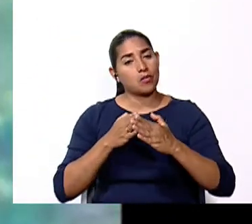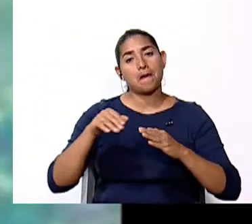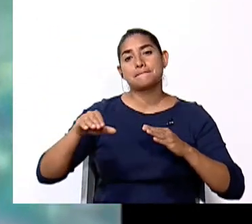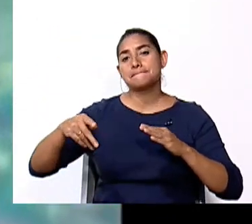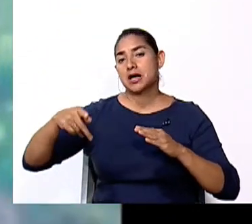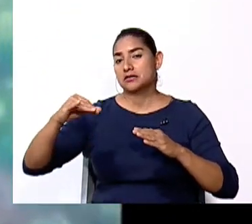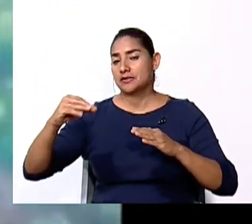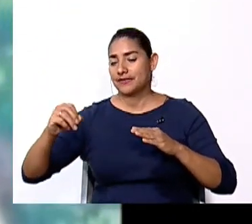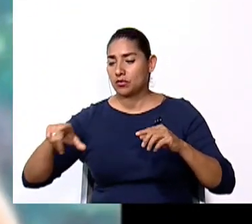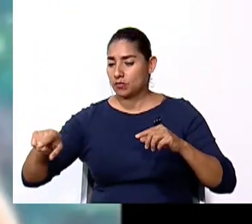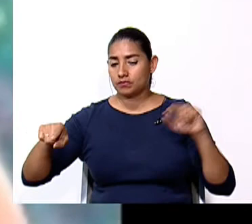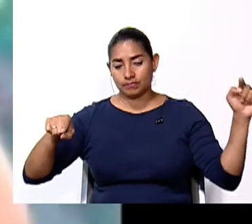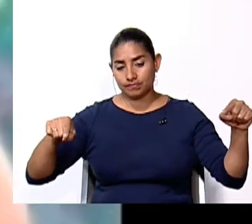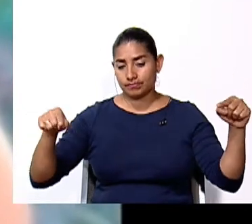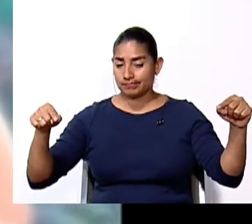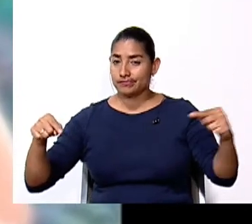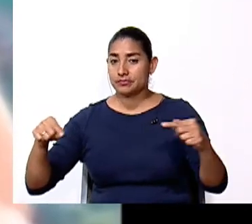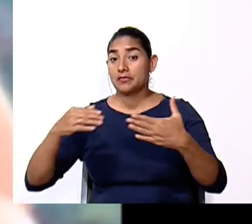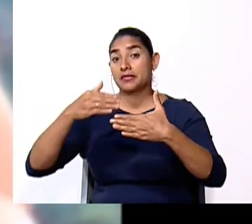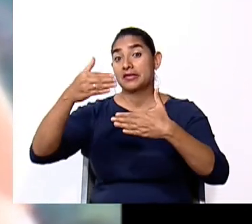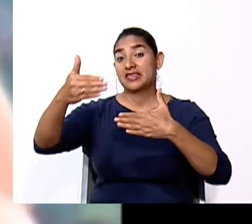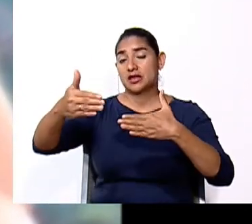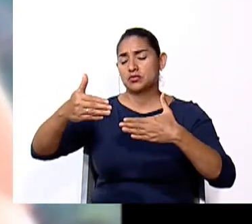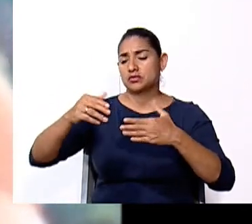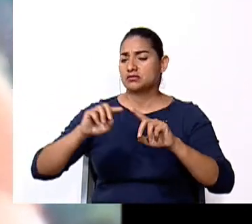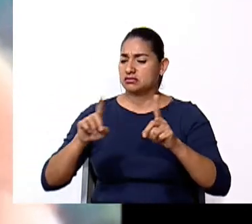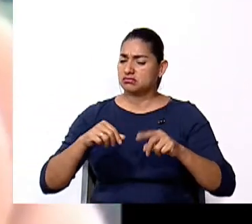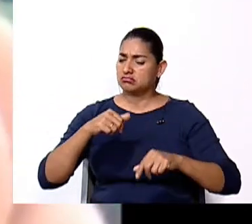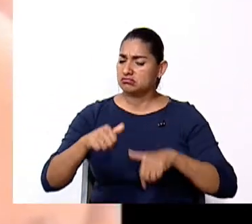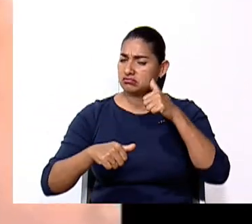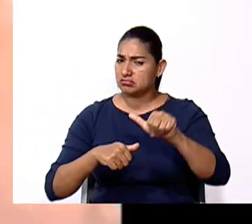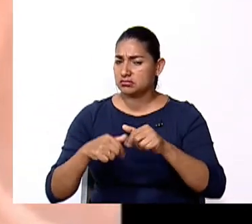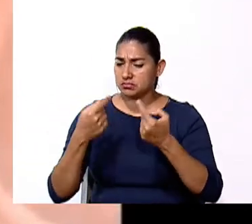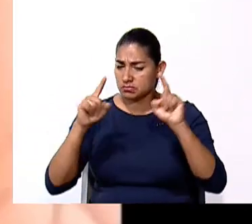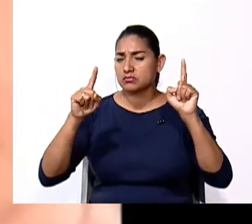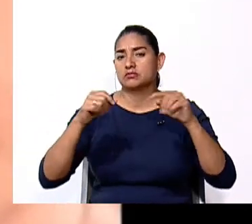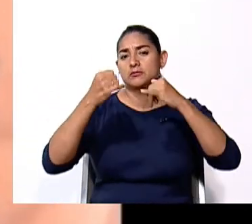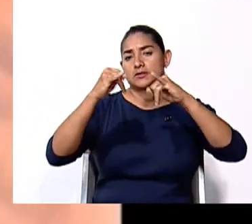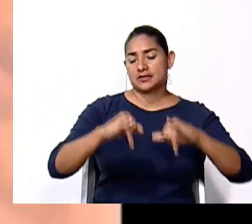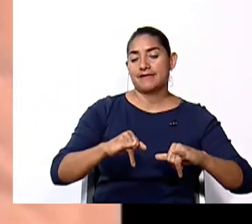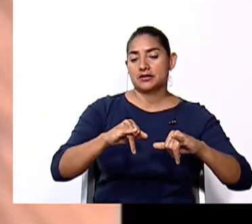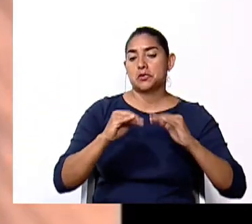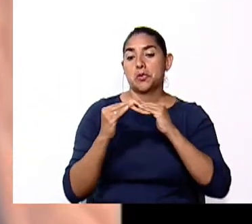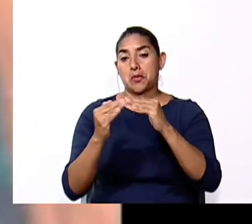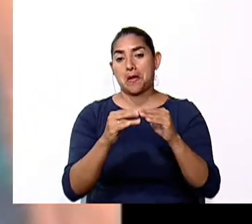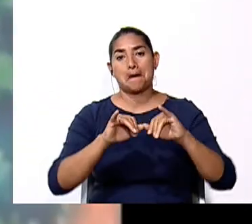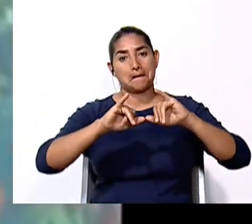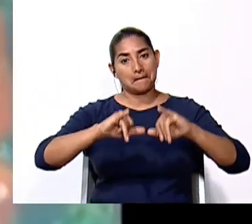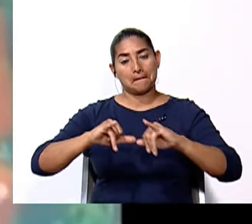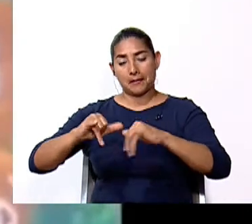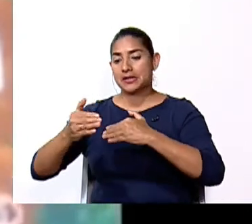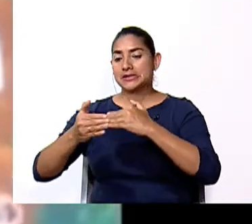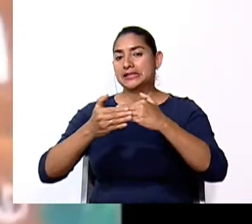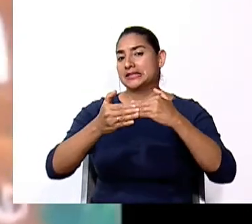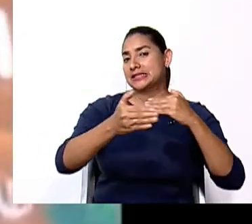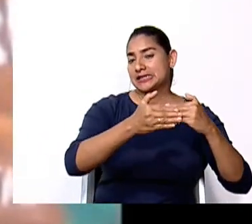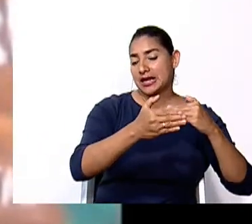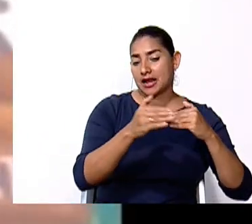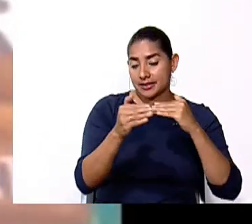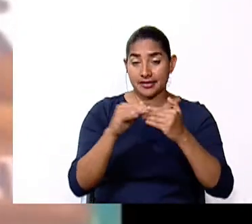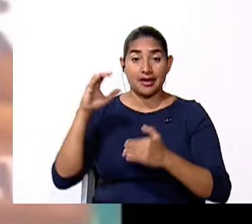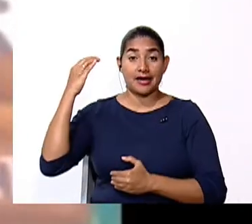cuando estamos hablando de aquel descontento que tenían los criollos porque aunque eran descendientes de